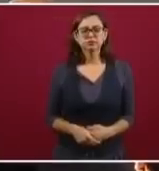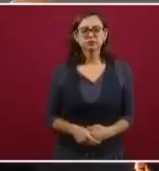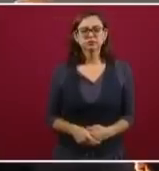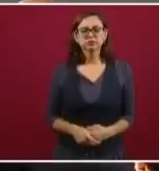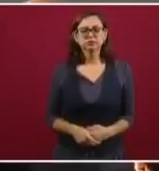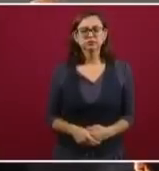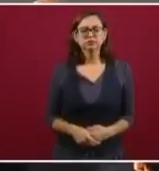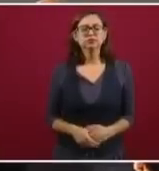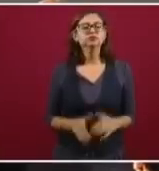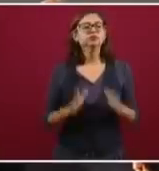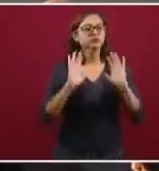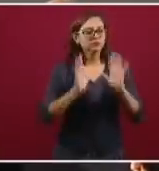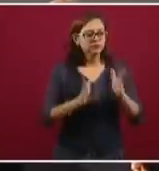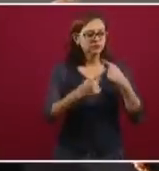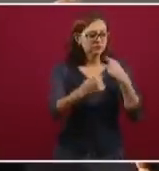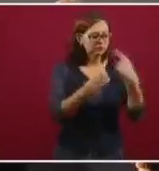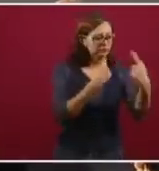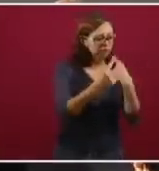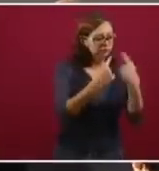Ya se llegó a un acuerdo,